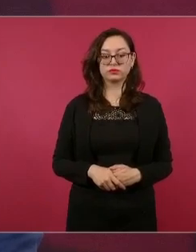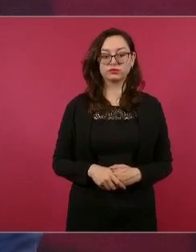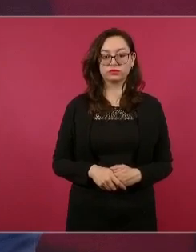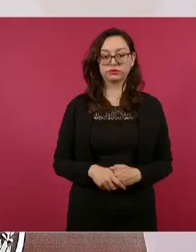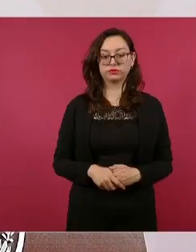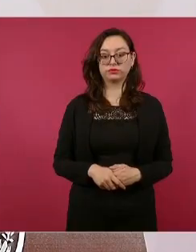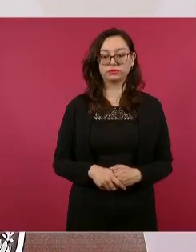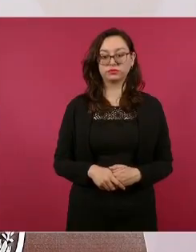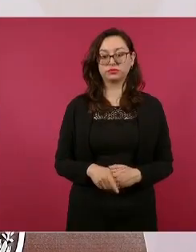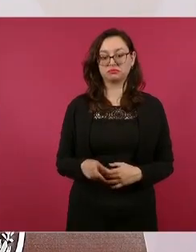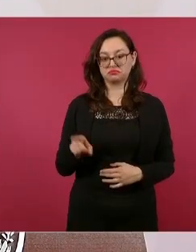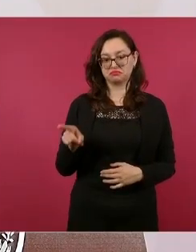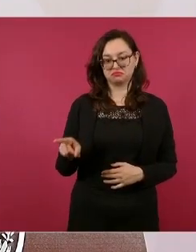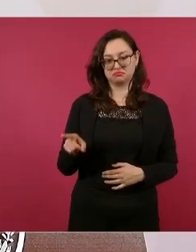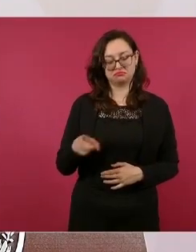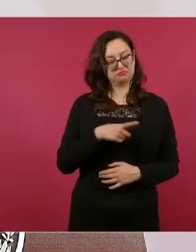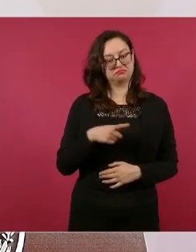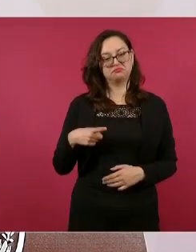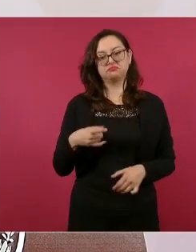ya les informaría.